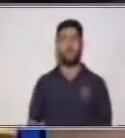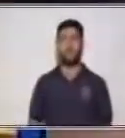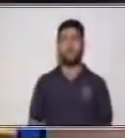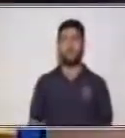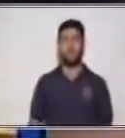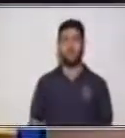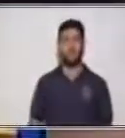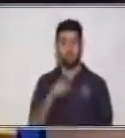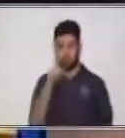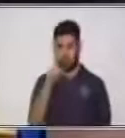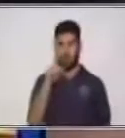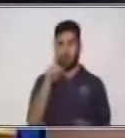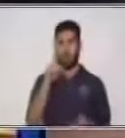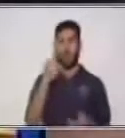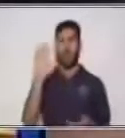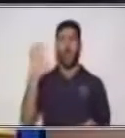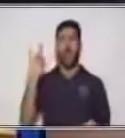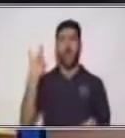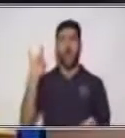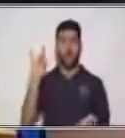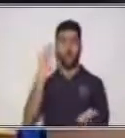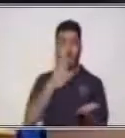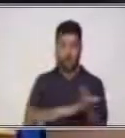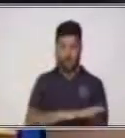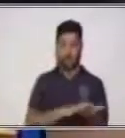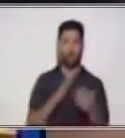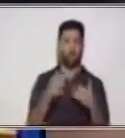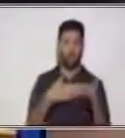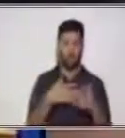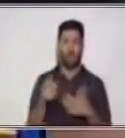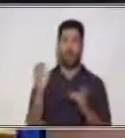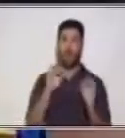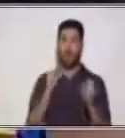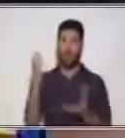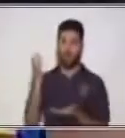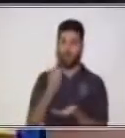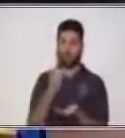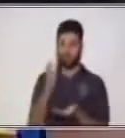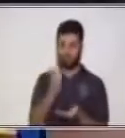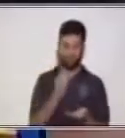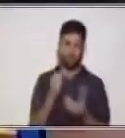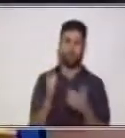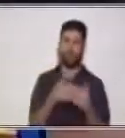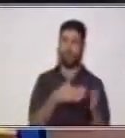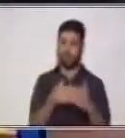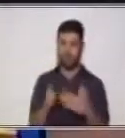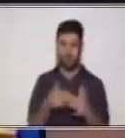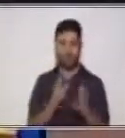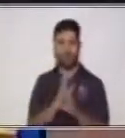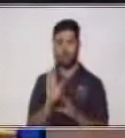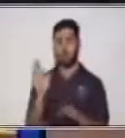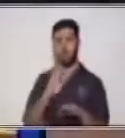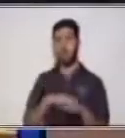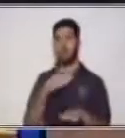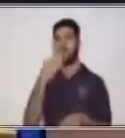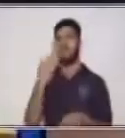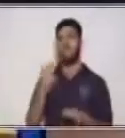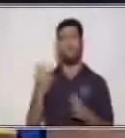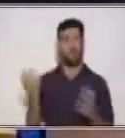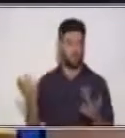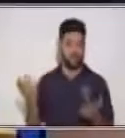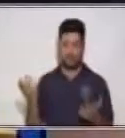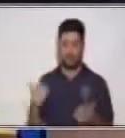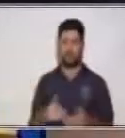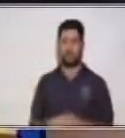Silicón o goma, lo que tengan en casa. Yo uso silicón porque es más práctico de usar y lo que tengo acá. Lo que ustedes tengan